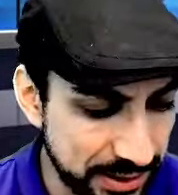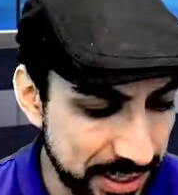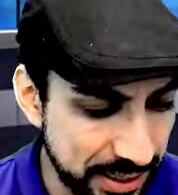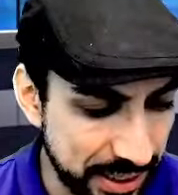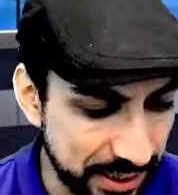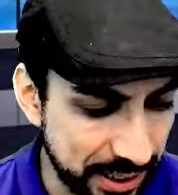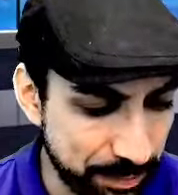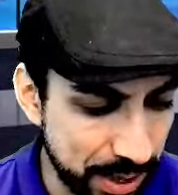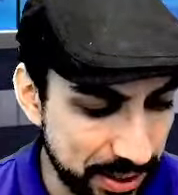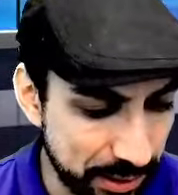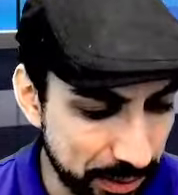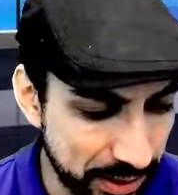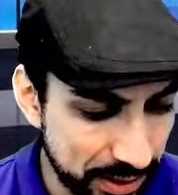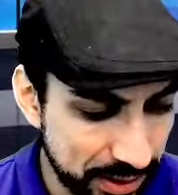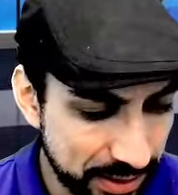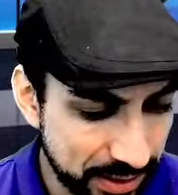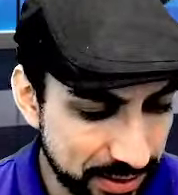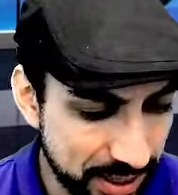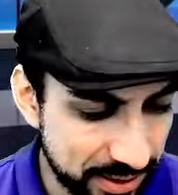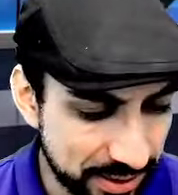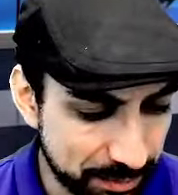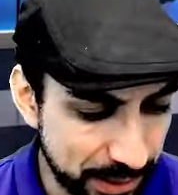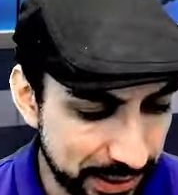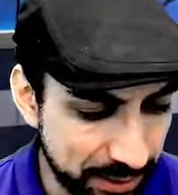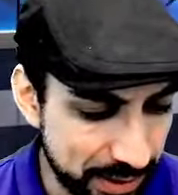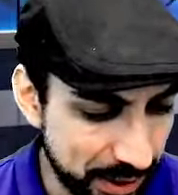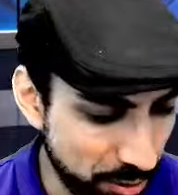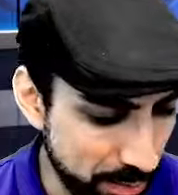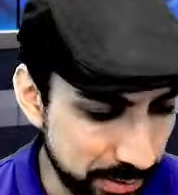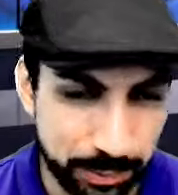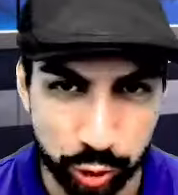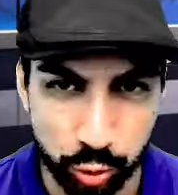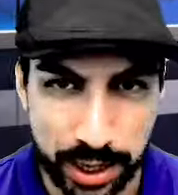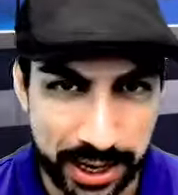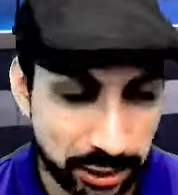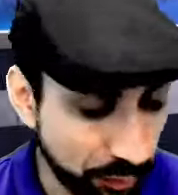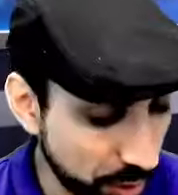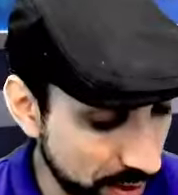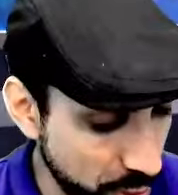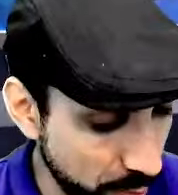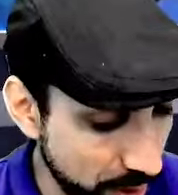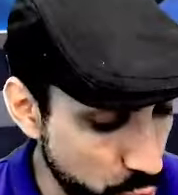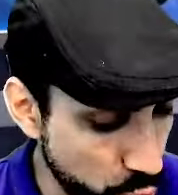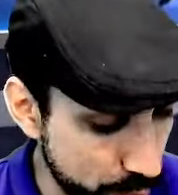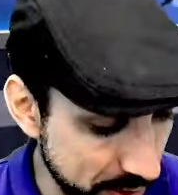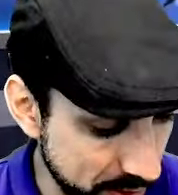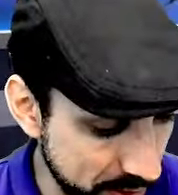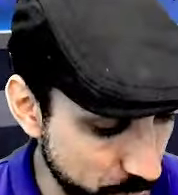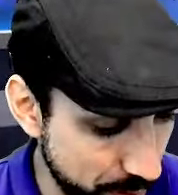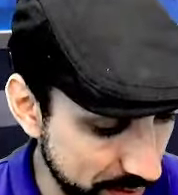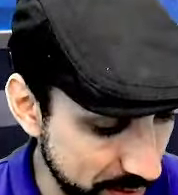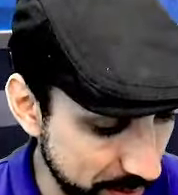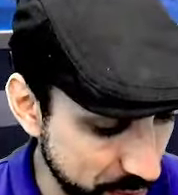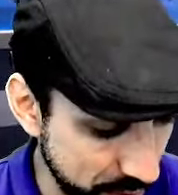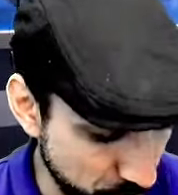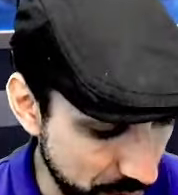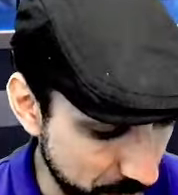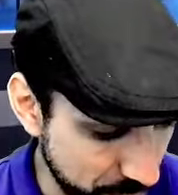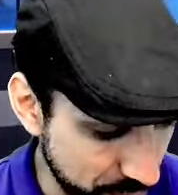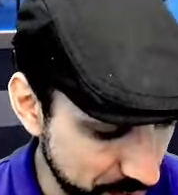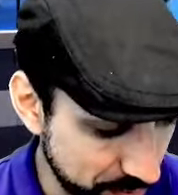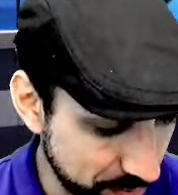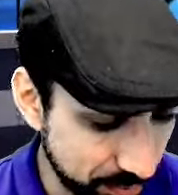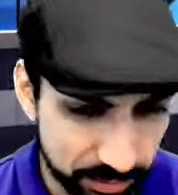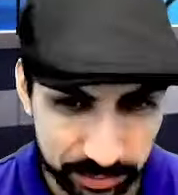ellos se deslindan del PAN y del PRI, están prácticamente con la misma postura. Esto fue lo que dijo Braulio López en su participación.